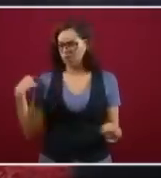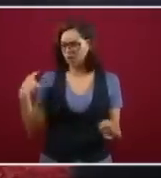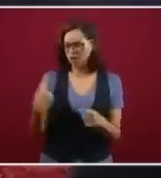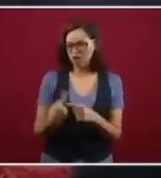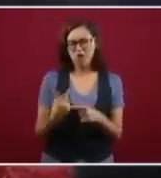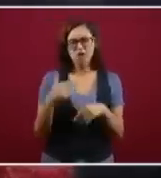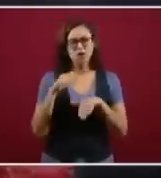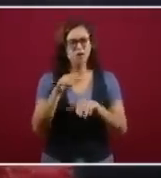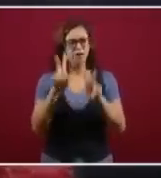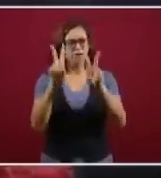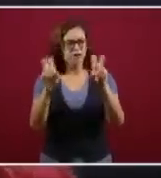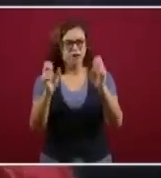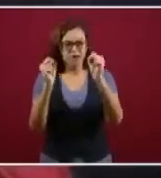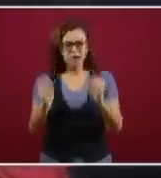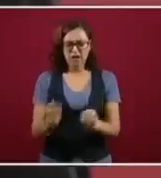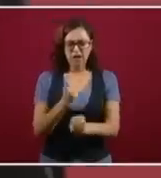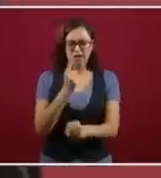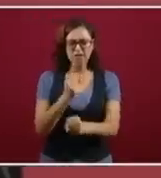Sobre la seguridad pública. Tengo